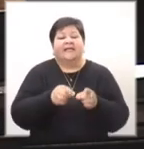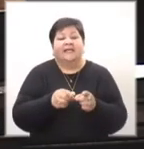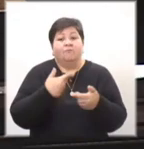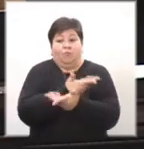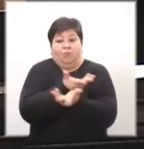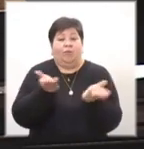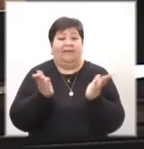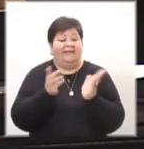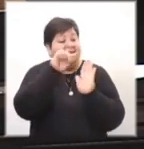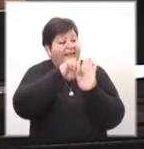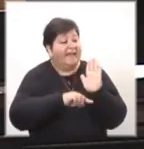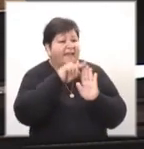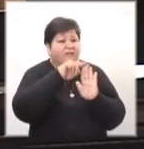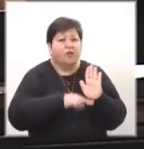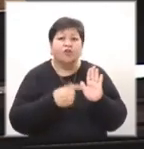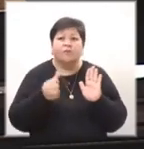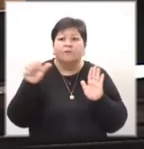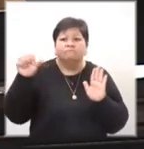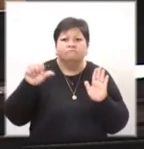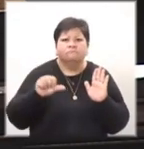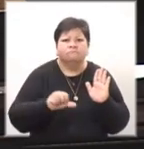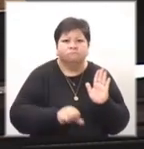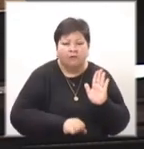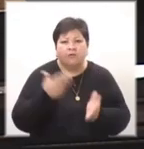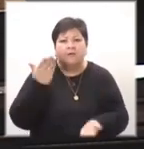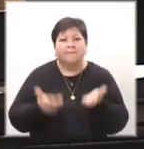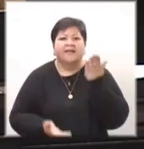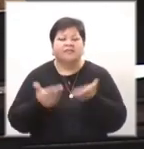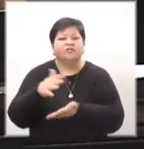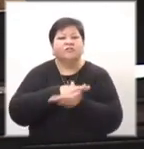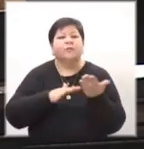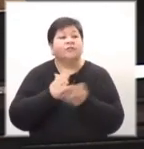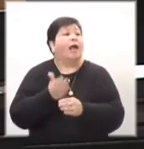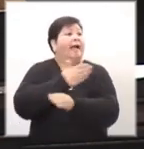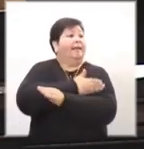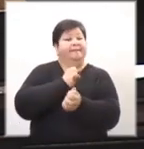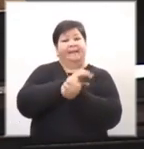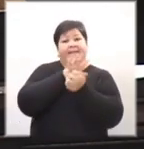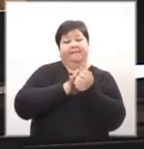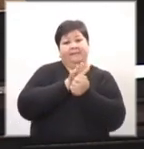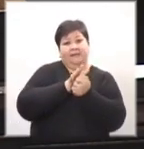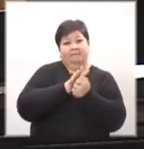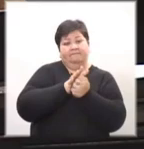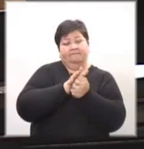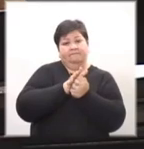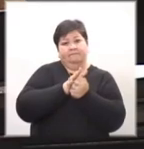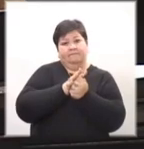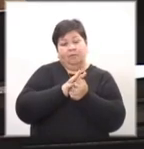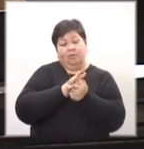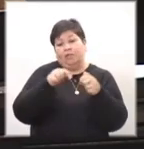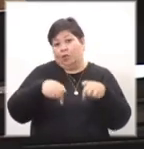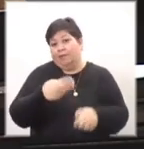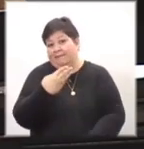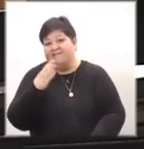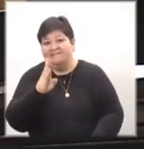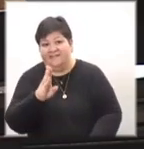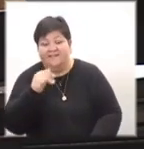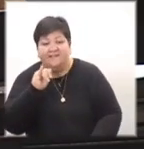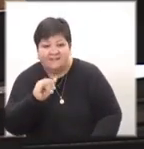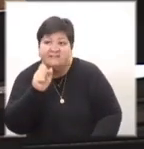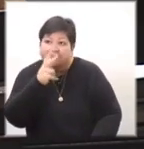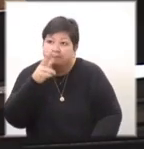indicadores se han deteriorado en comparación con la situación prepandémica, cuando el producto hoy se encuentra 3% por